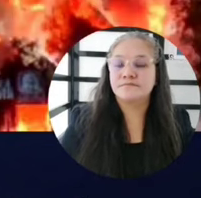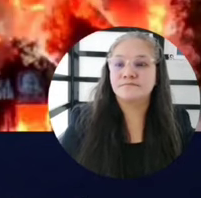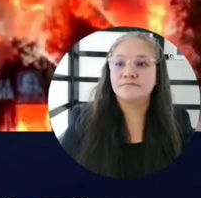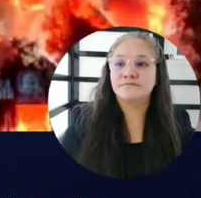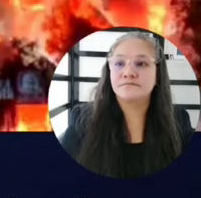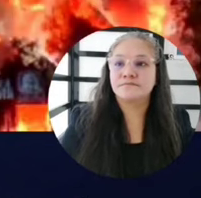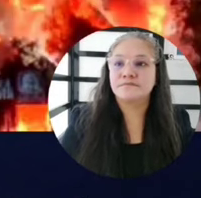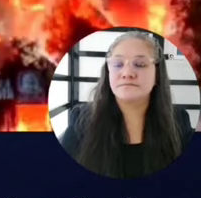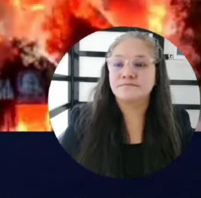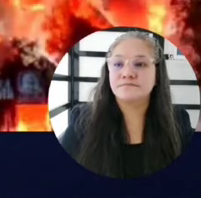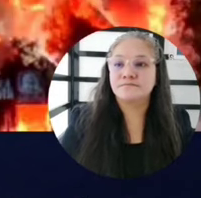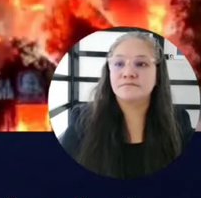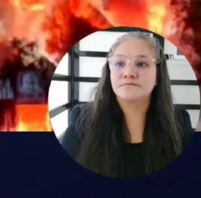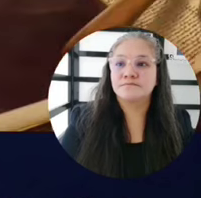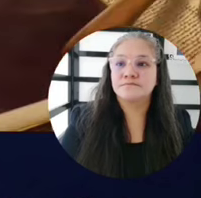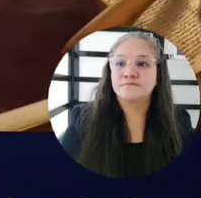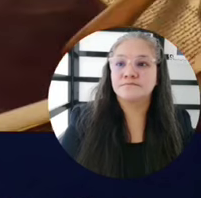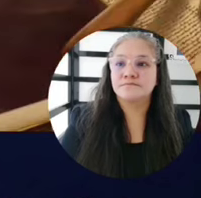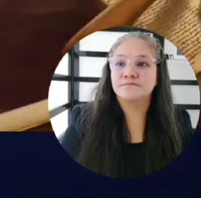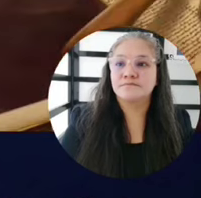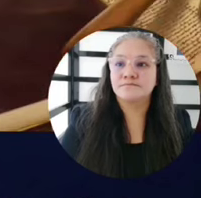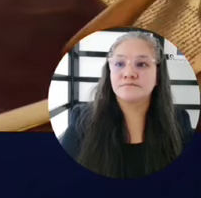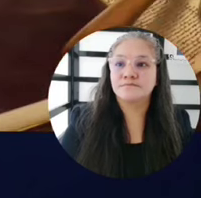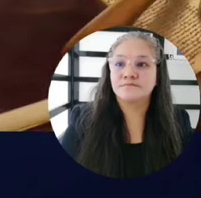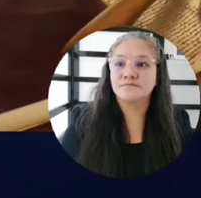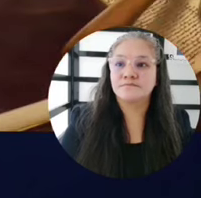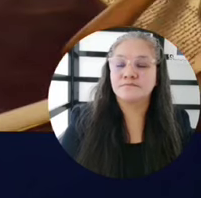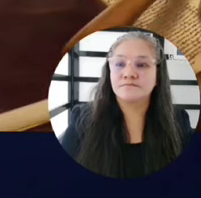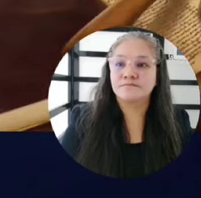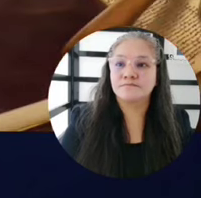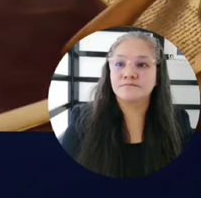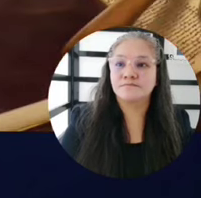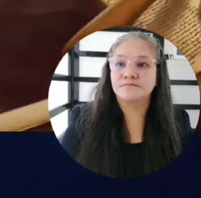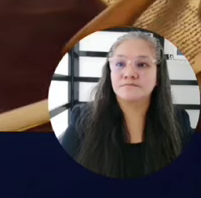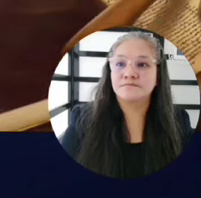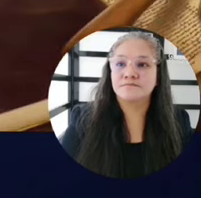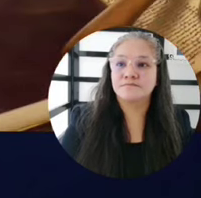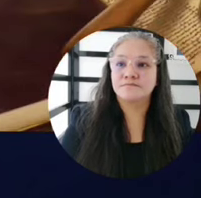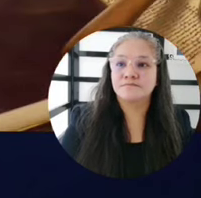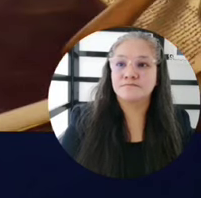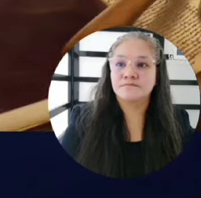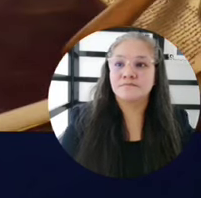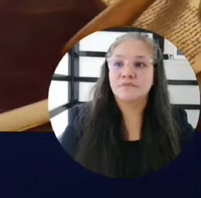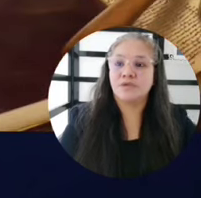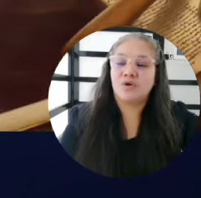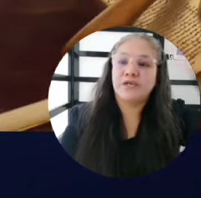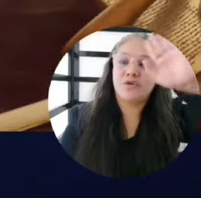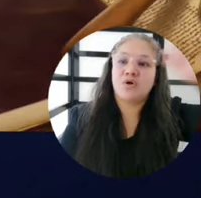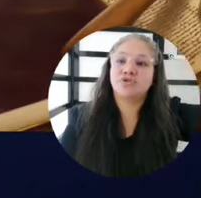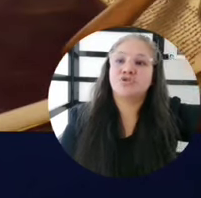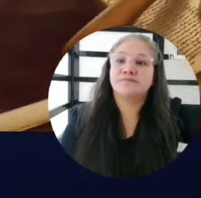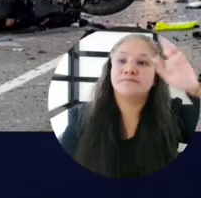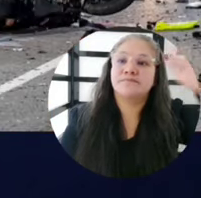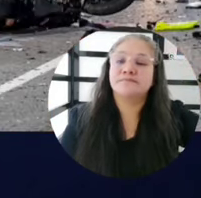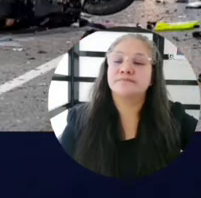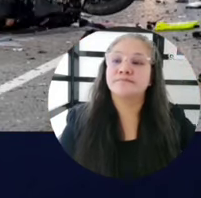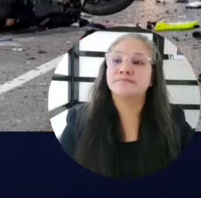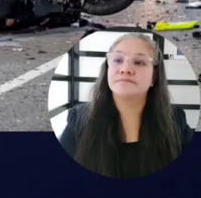de incendios de templos, de iglesia, y la Biblia queda, no se queman, Dios la conserva. A su nombre,